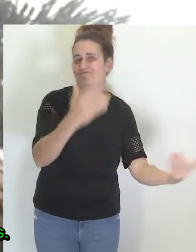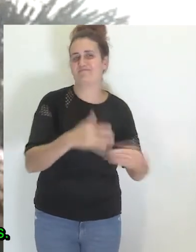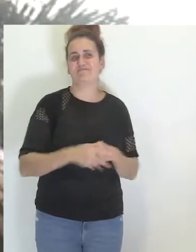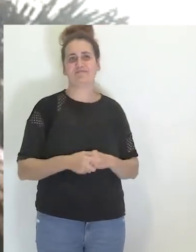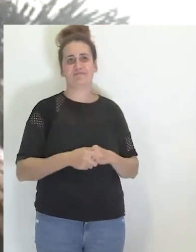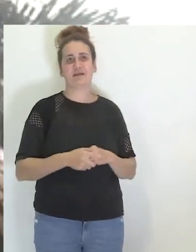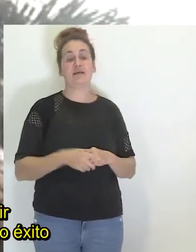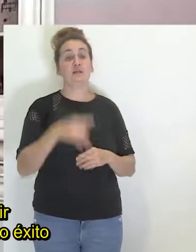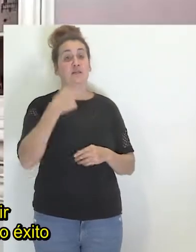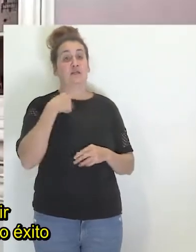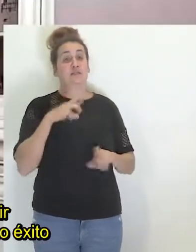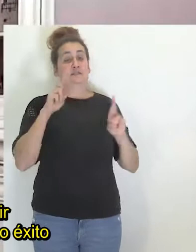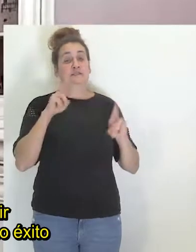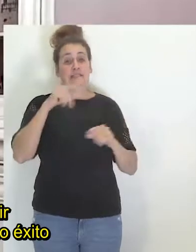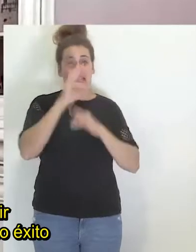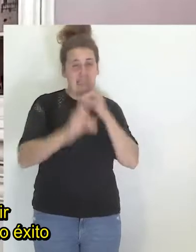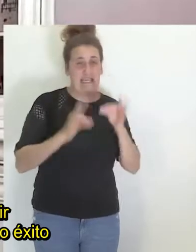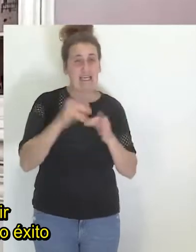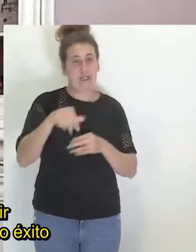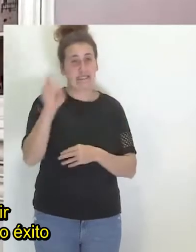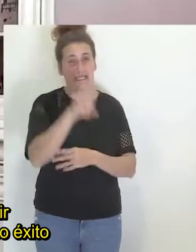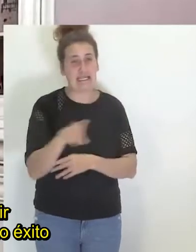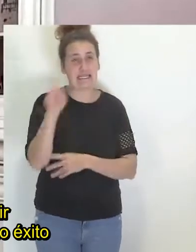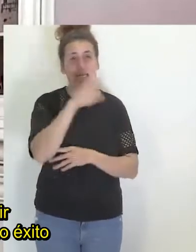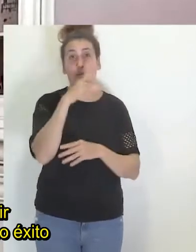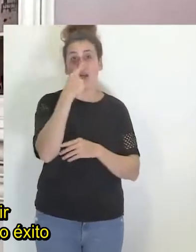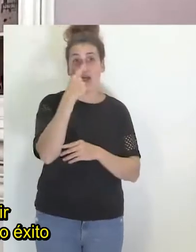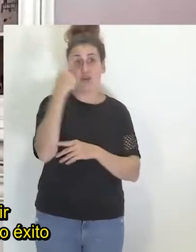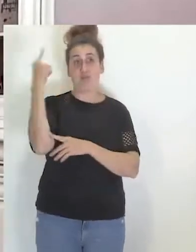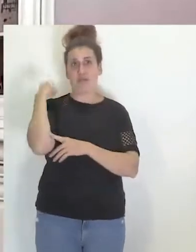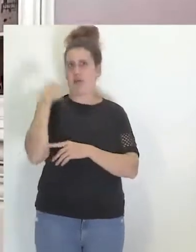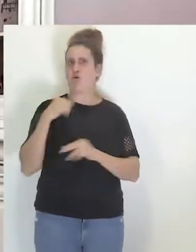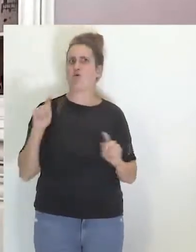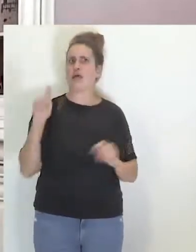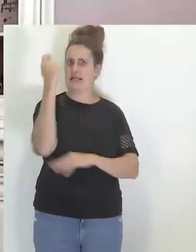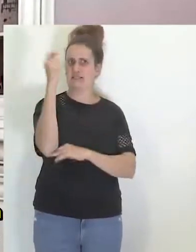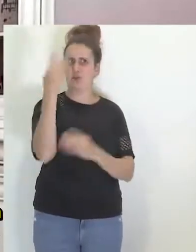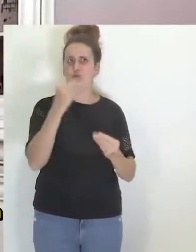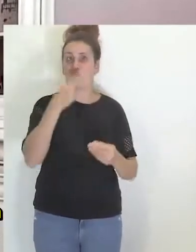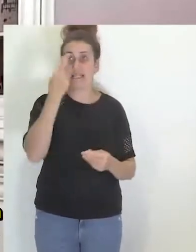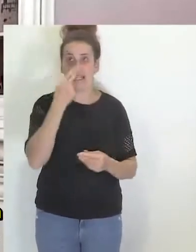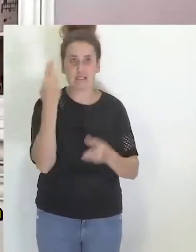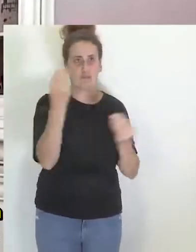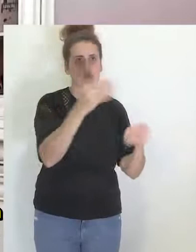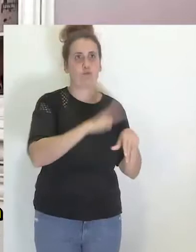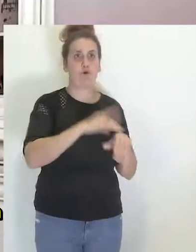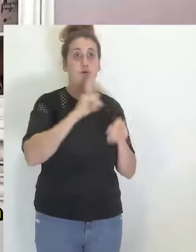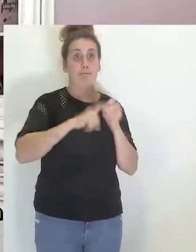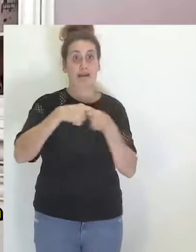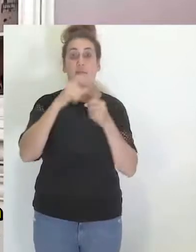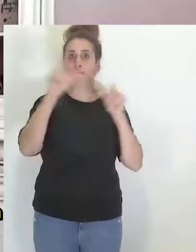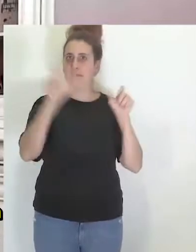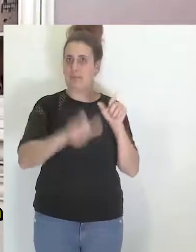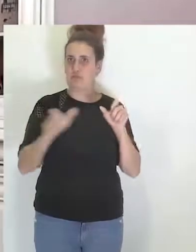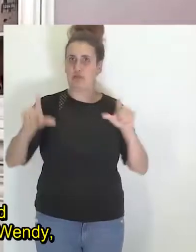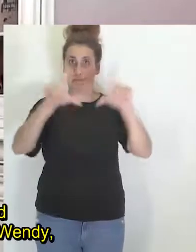gracias. Yo espero, este ciclo se vuelve a repetir, porque el año pasado tuvo mucho éxito y tuvo mucho interés por parte de quienes están al otro lado de